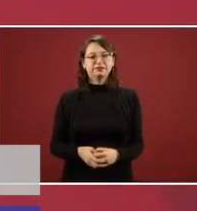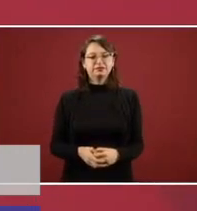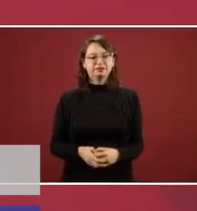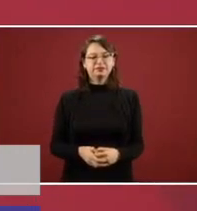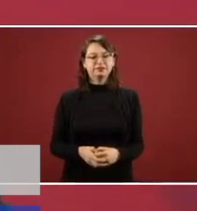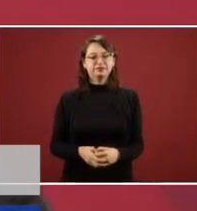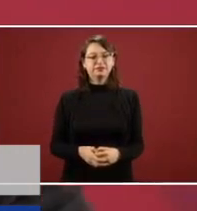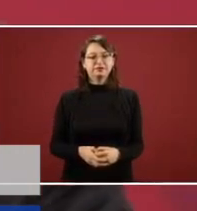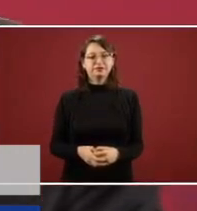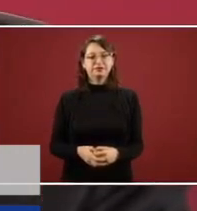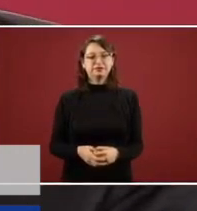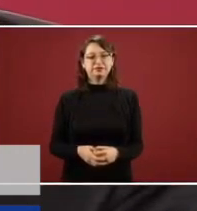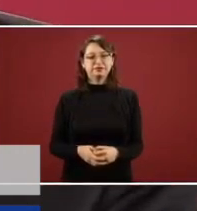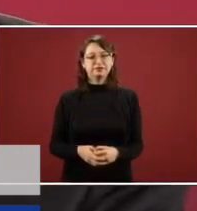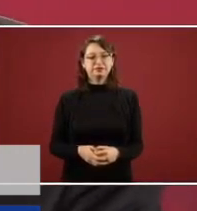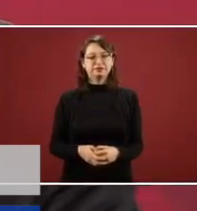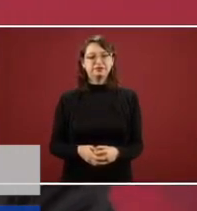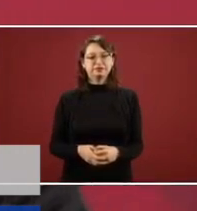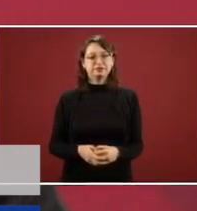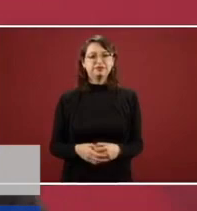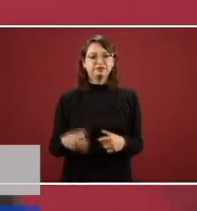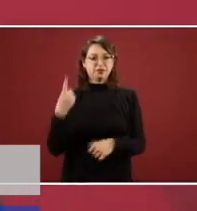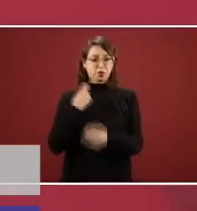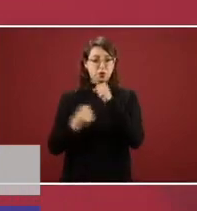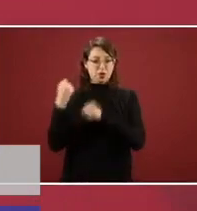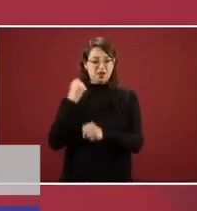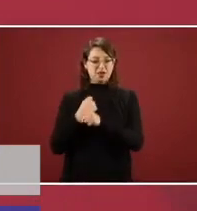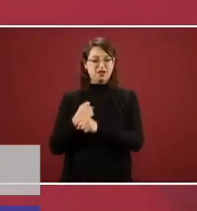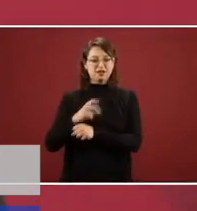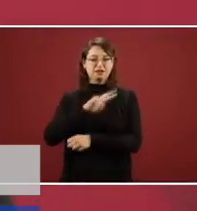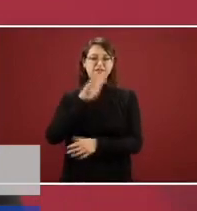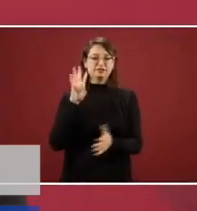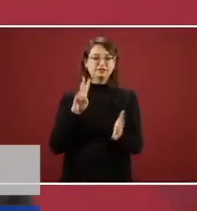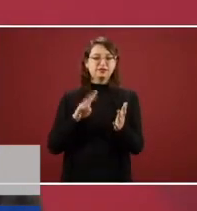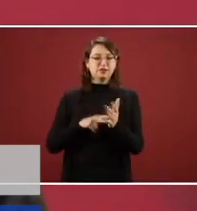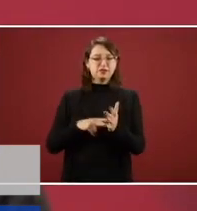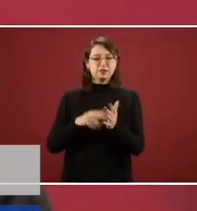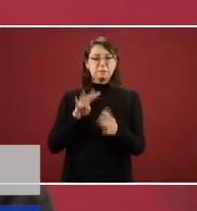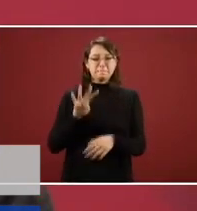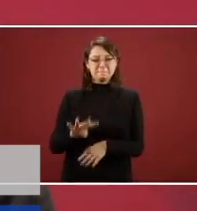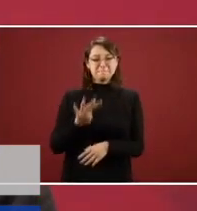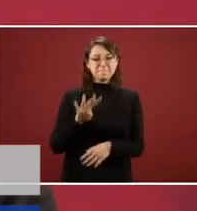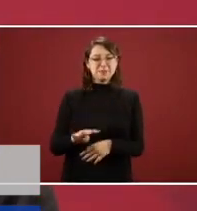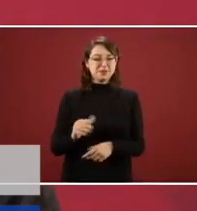procesos parlamentarios, pero en el caso de Estados Unidos será en unos días más.